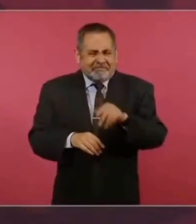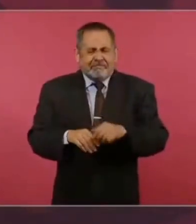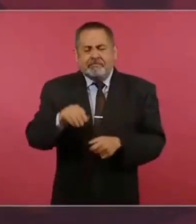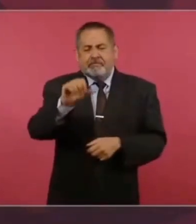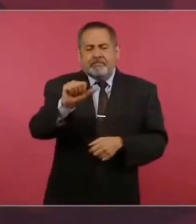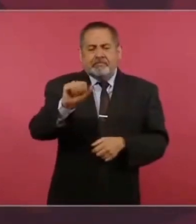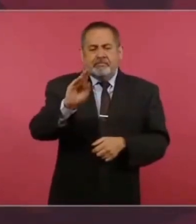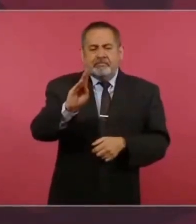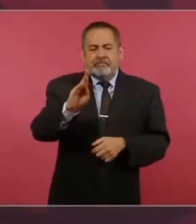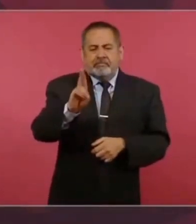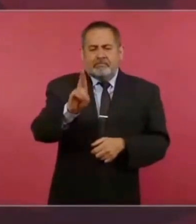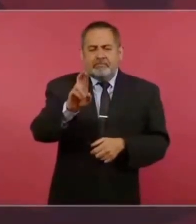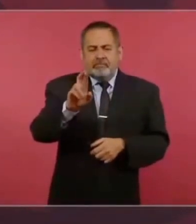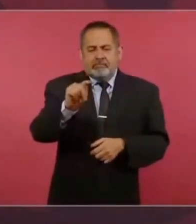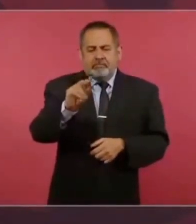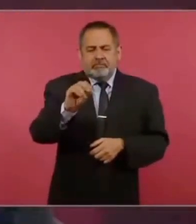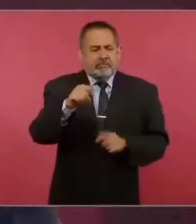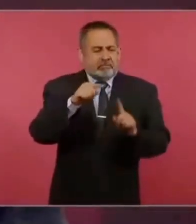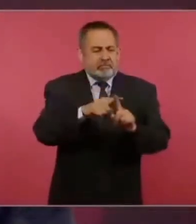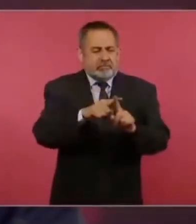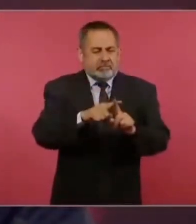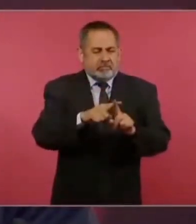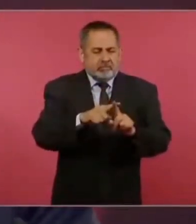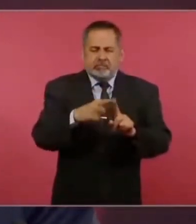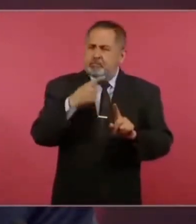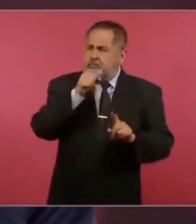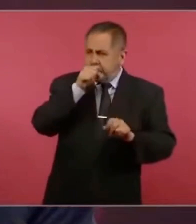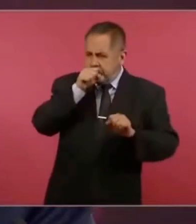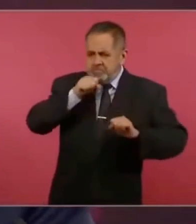Aburto lo denuncia.